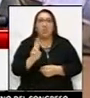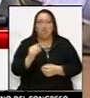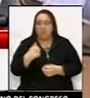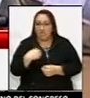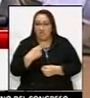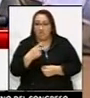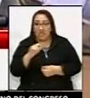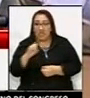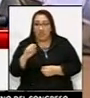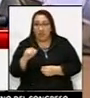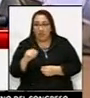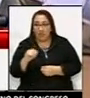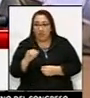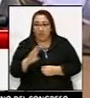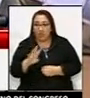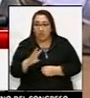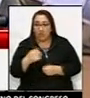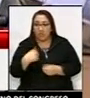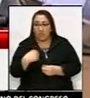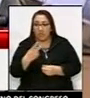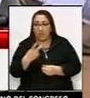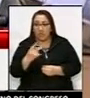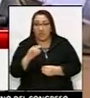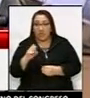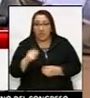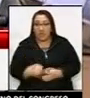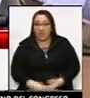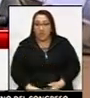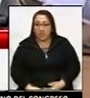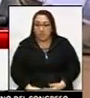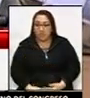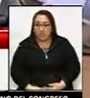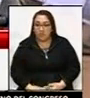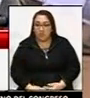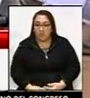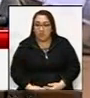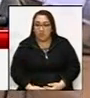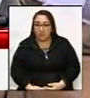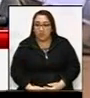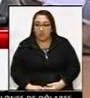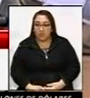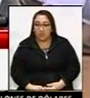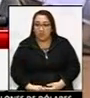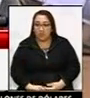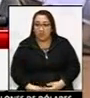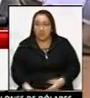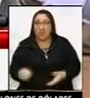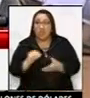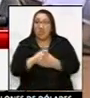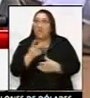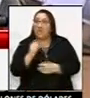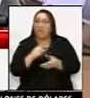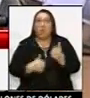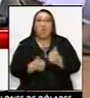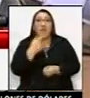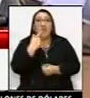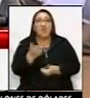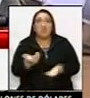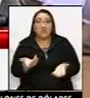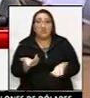un senador, y 4 tendrían 2 senadores, para que alcancen los 30. ¿Cuáles son